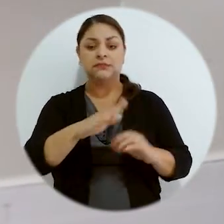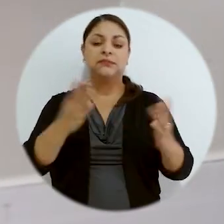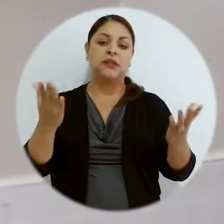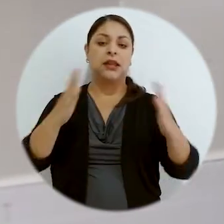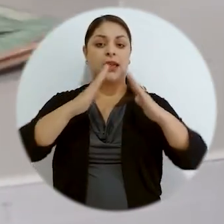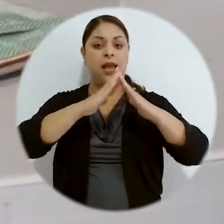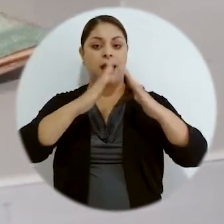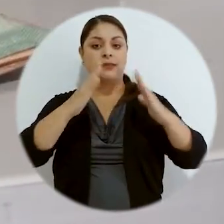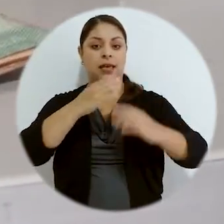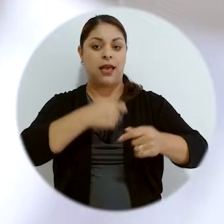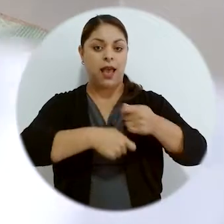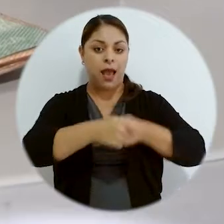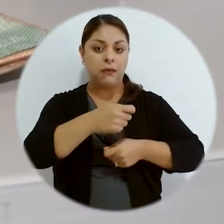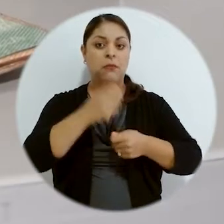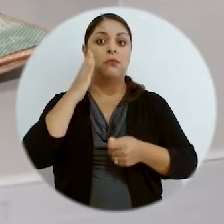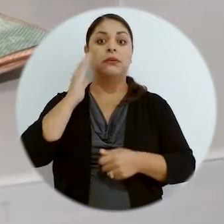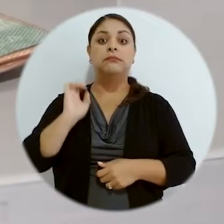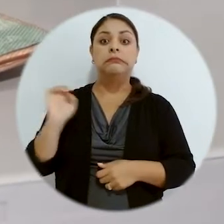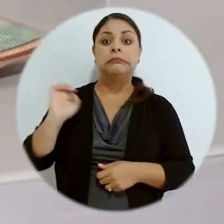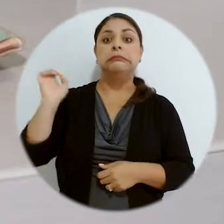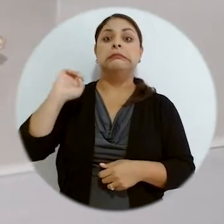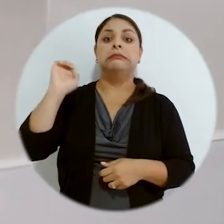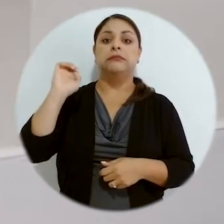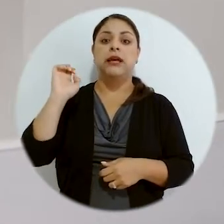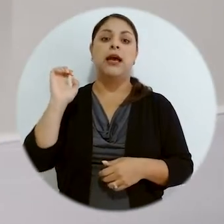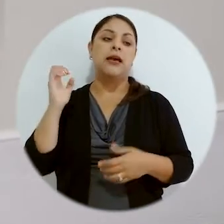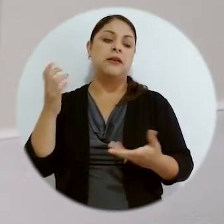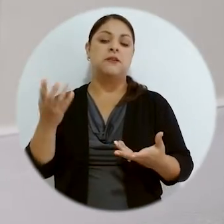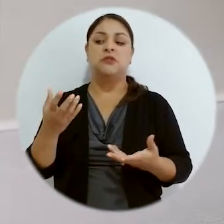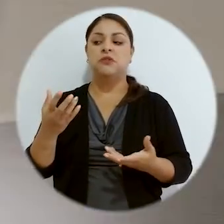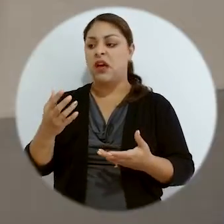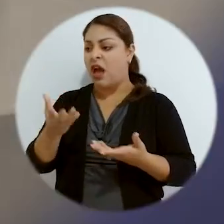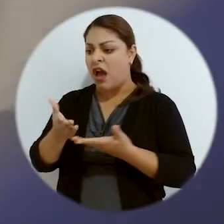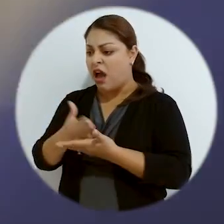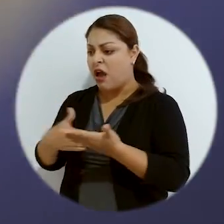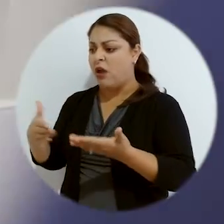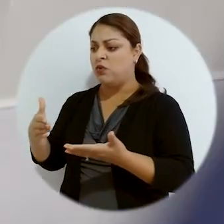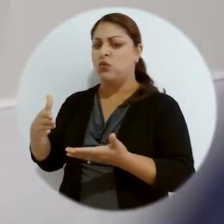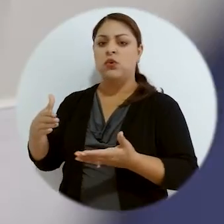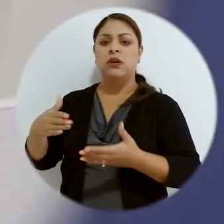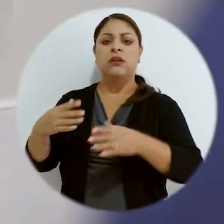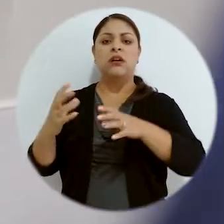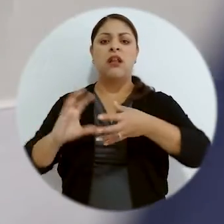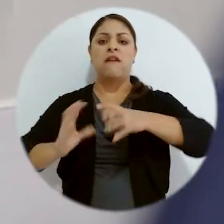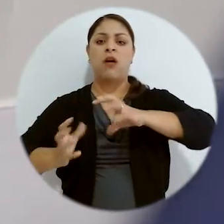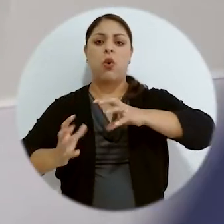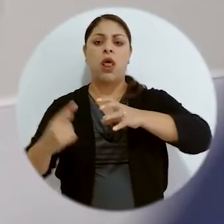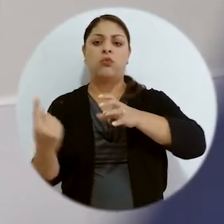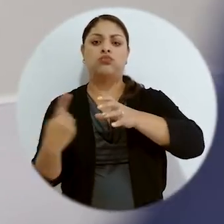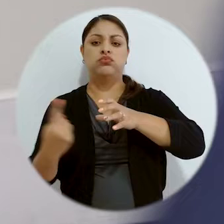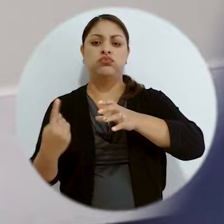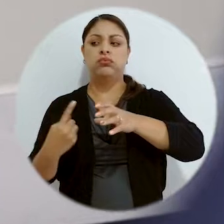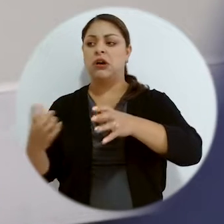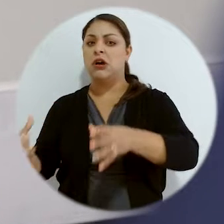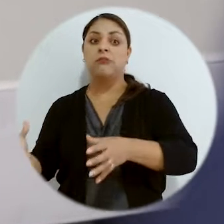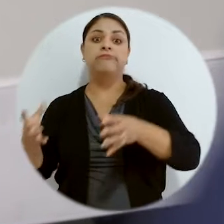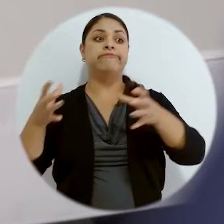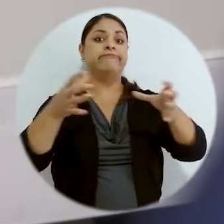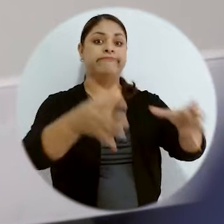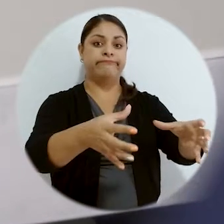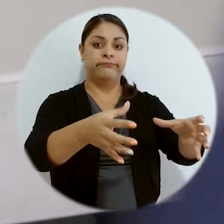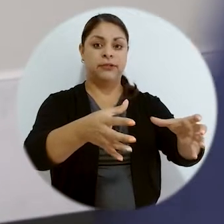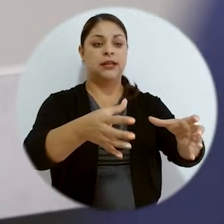de cambios para una situación de emergencia y entonces empeñaban la lavadora o empeñaban